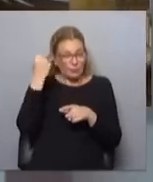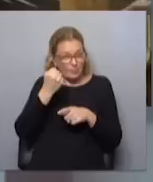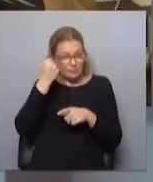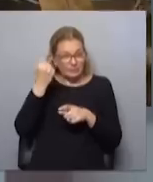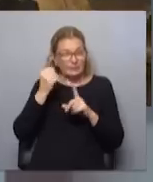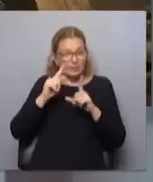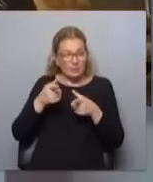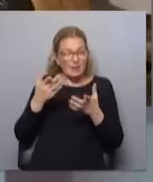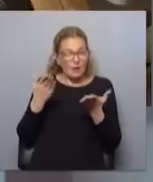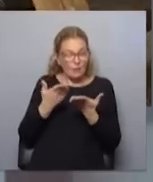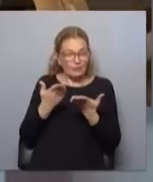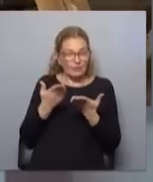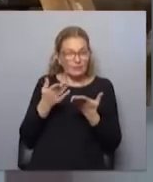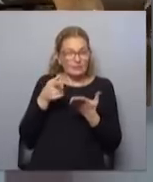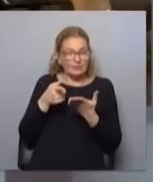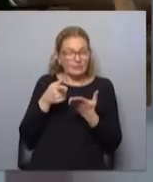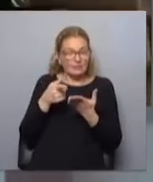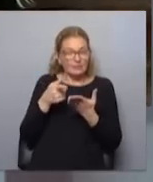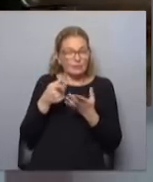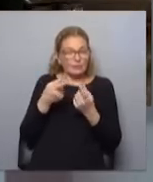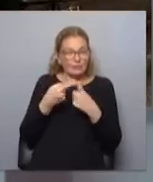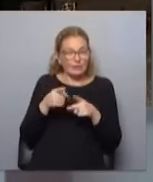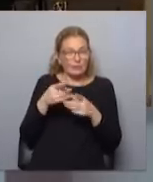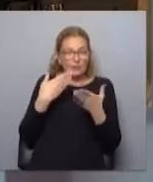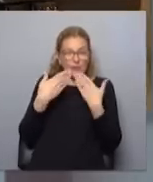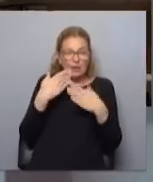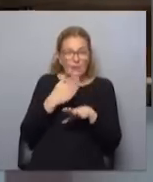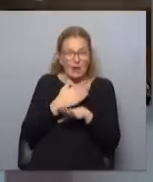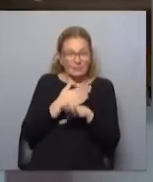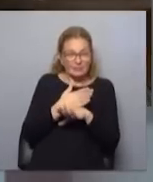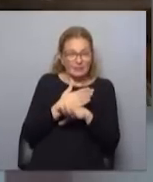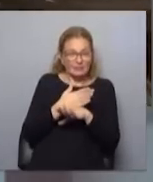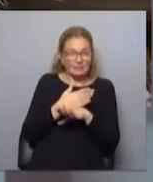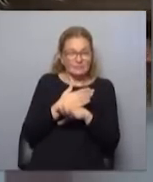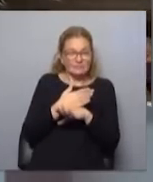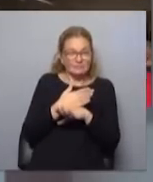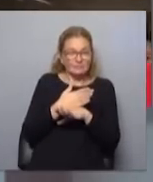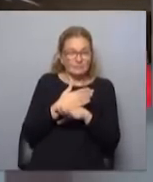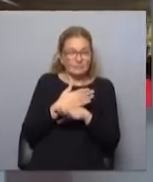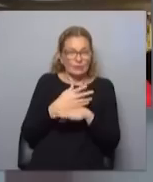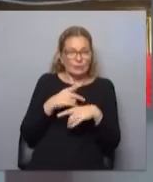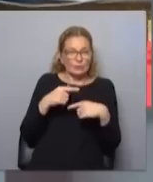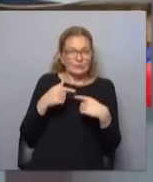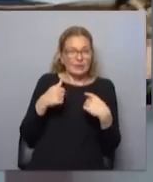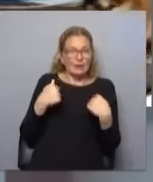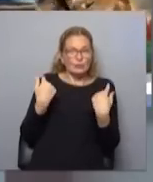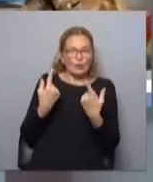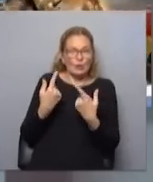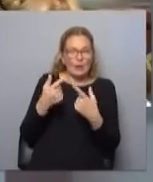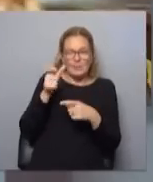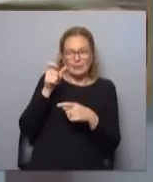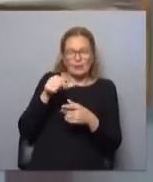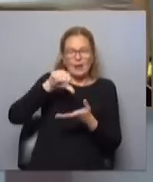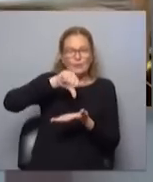ahora en esta particularidad de la que le hablaba al principio nuestra ciudadanía a nuestra gente